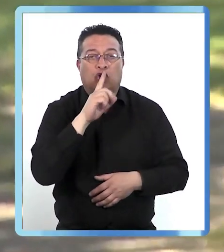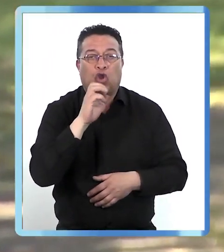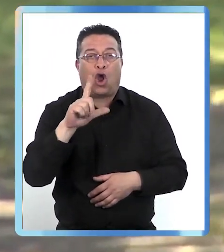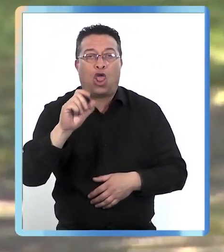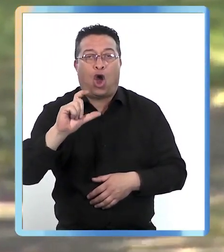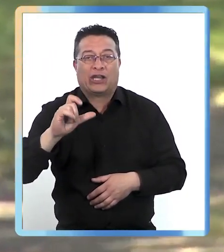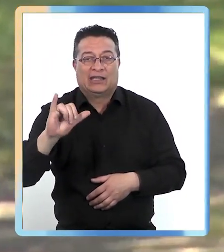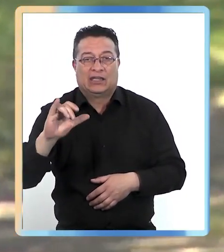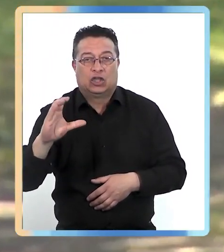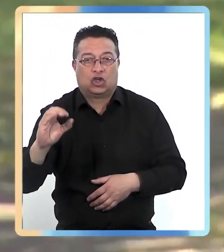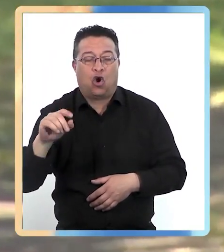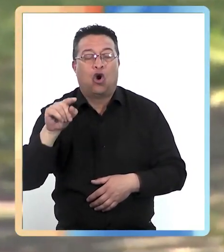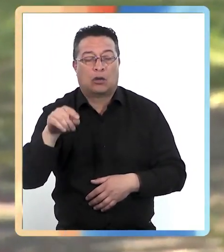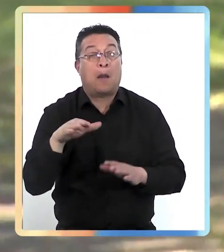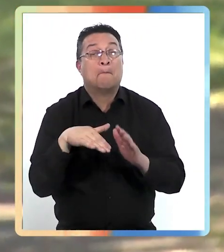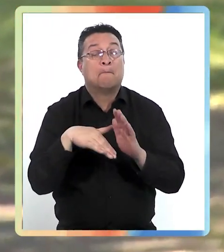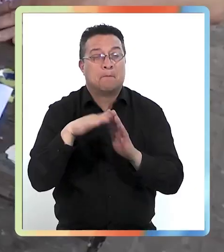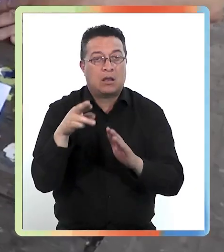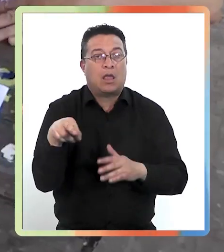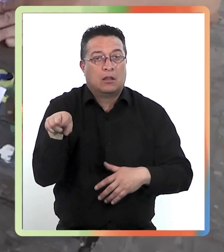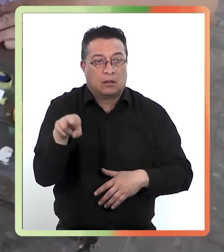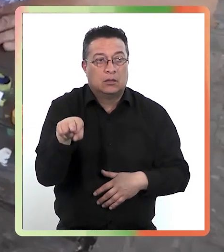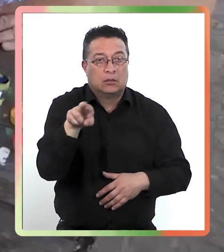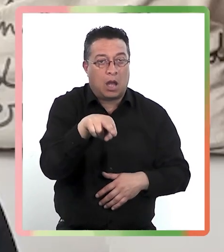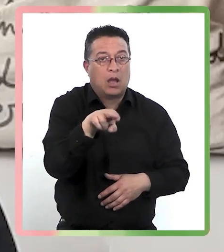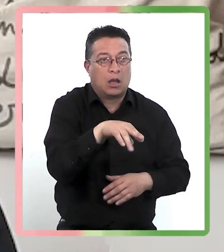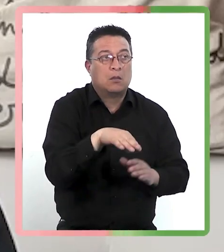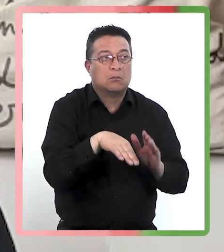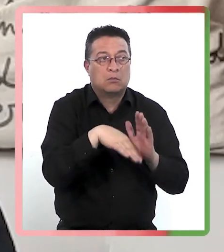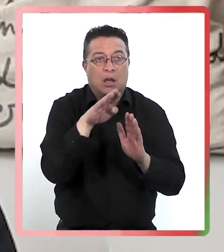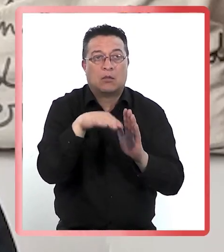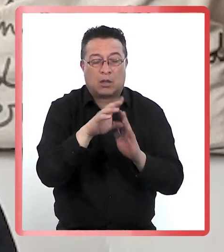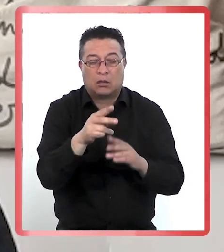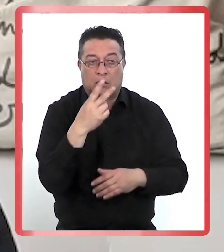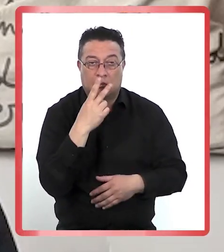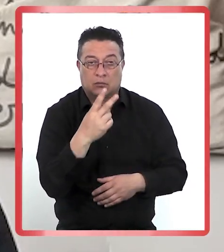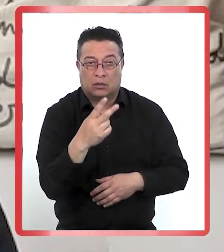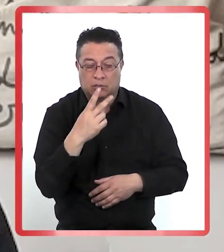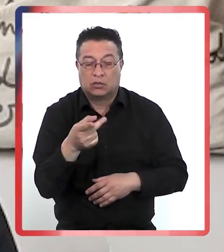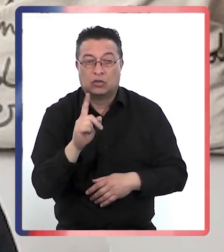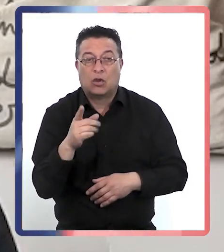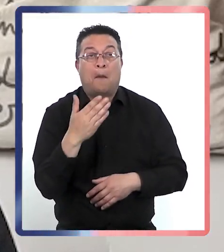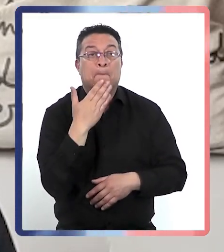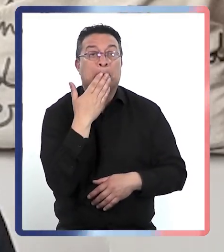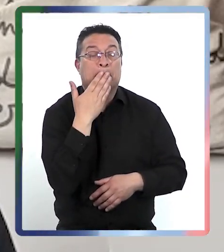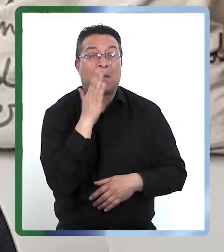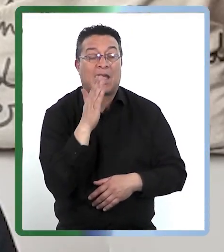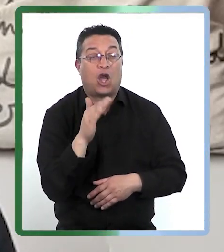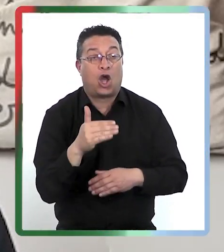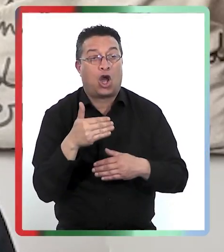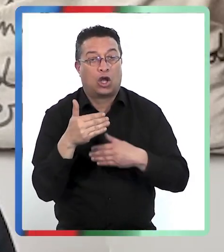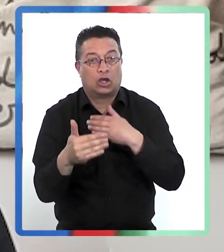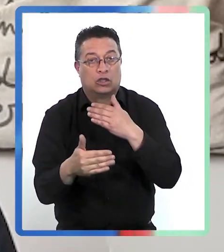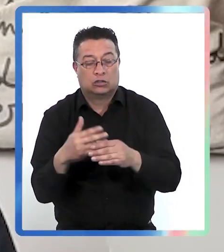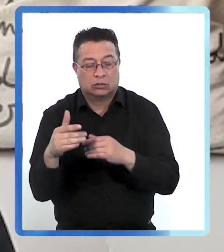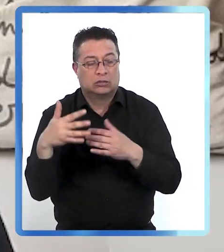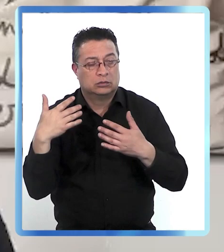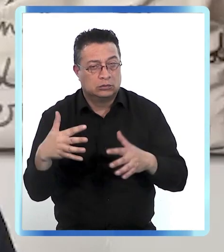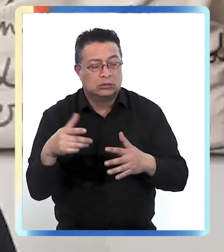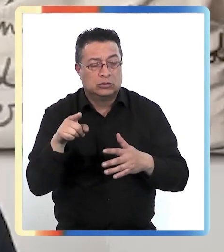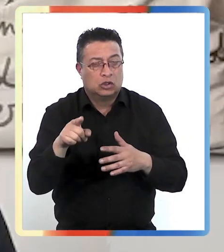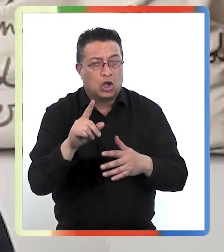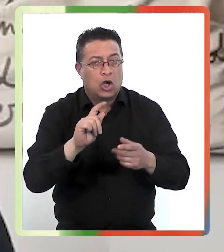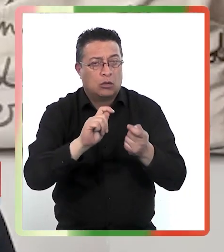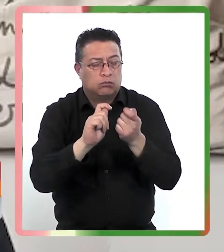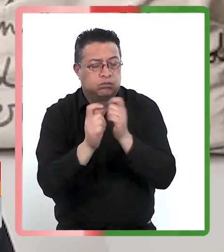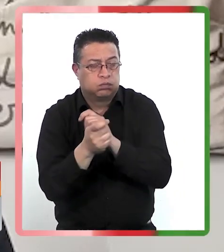olvidos que son cada vez más frecuentes, en los cuales uno no mejora con claves.